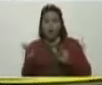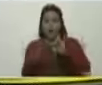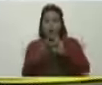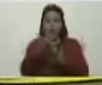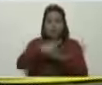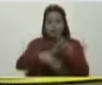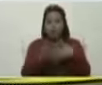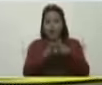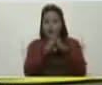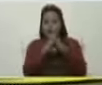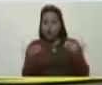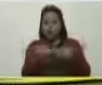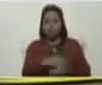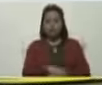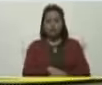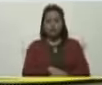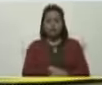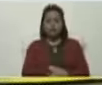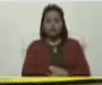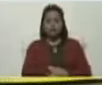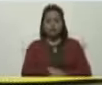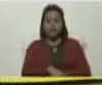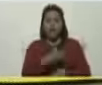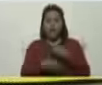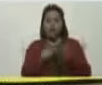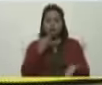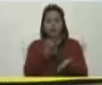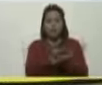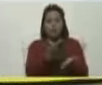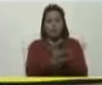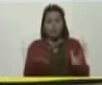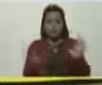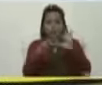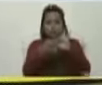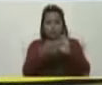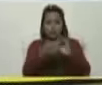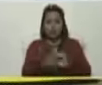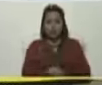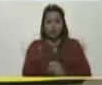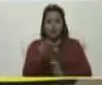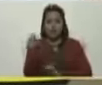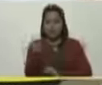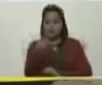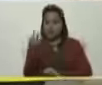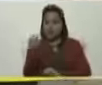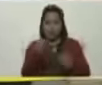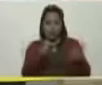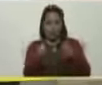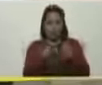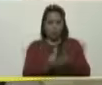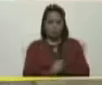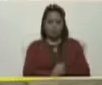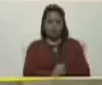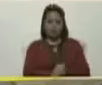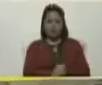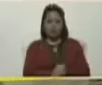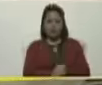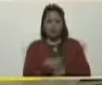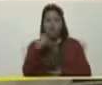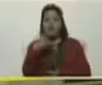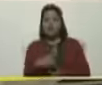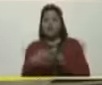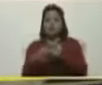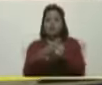todos en una propuesta común. El tercer elemento es, bueno, tenemos que construir juntos la